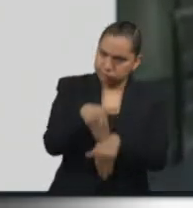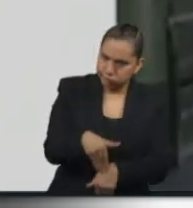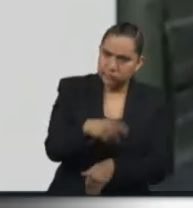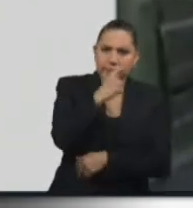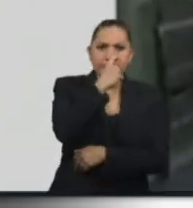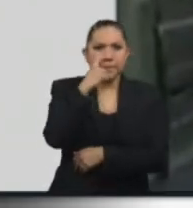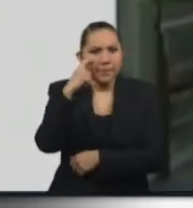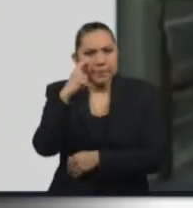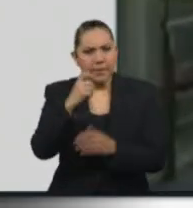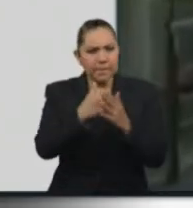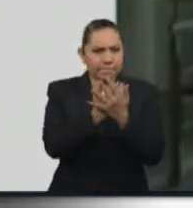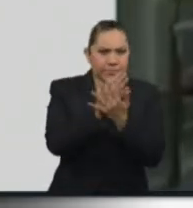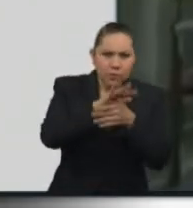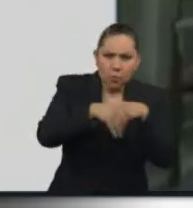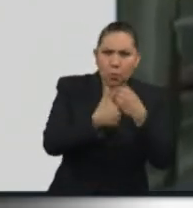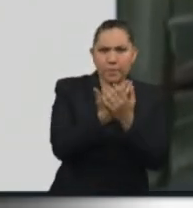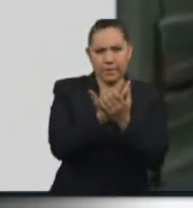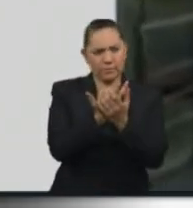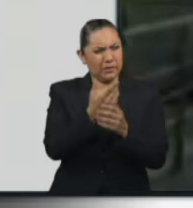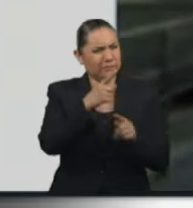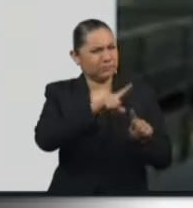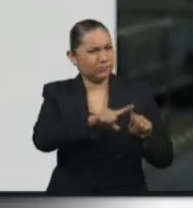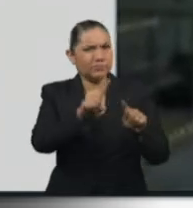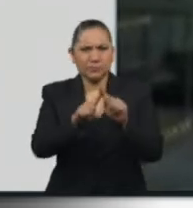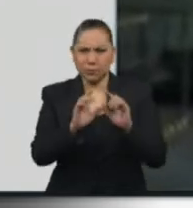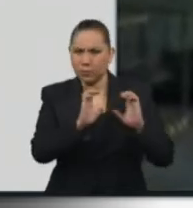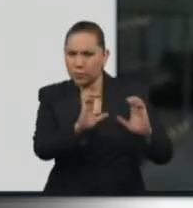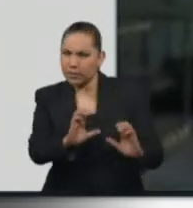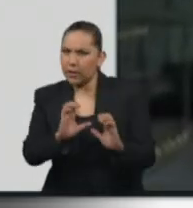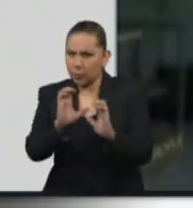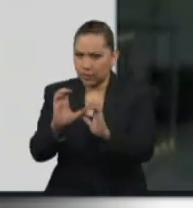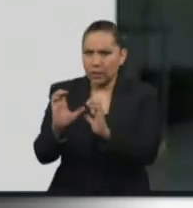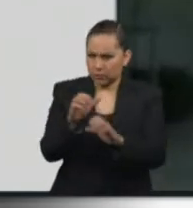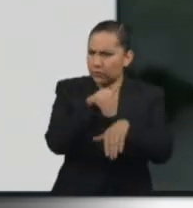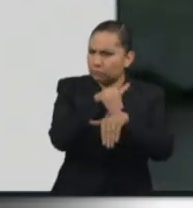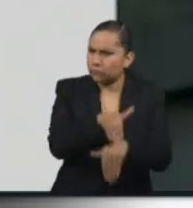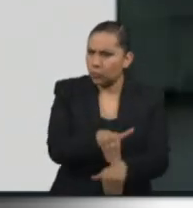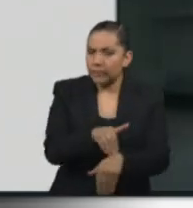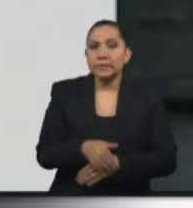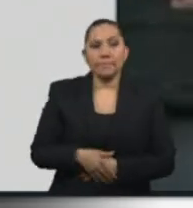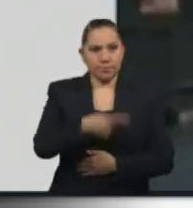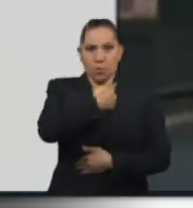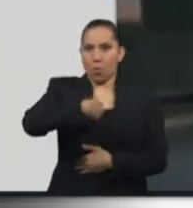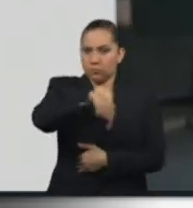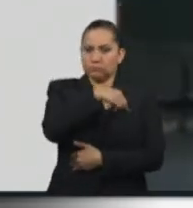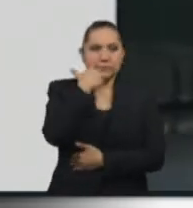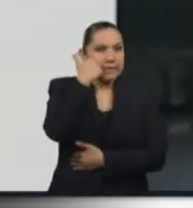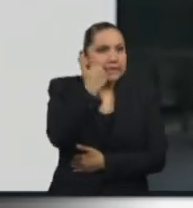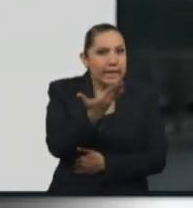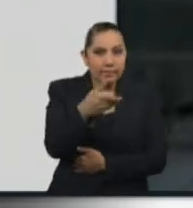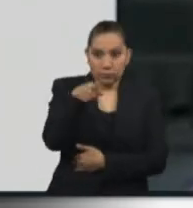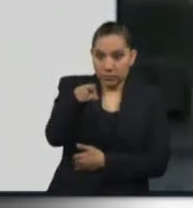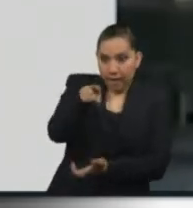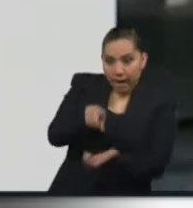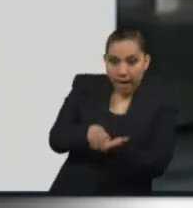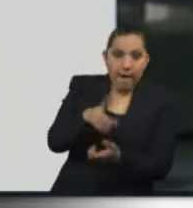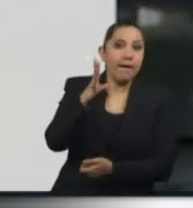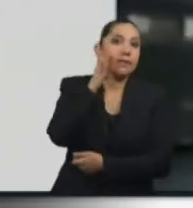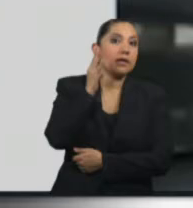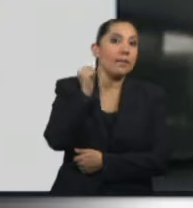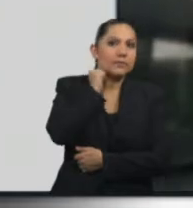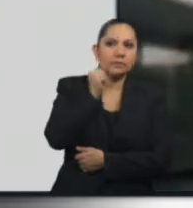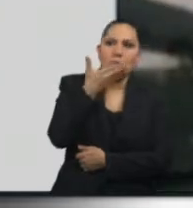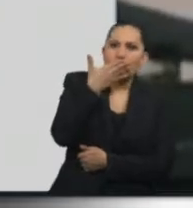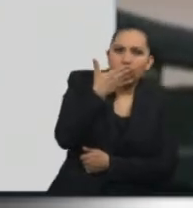Estamos tratando de que este Senado esté en pie y que podamos seguir cumpliendo con